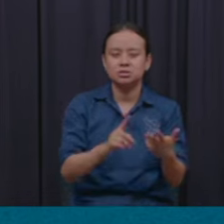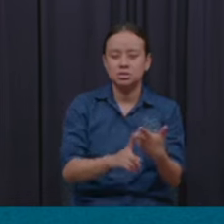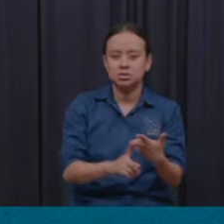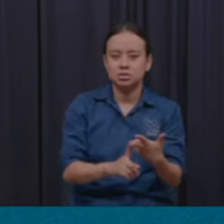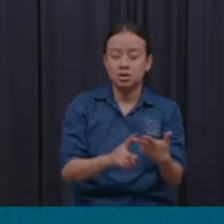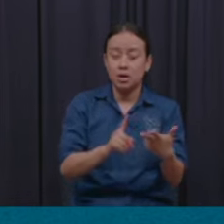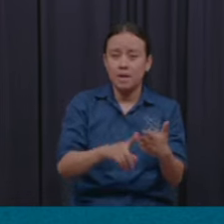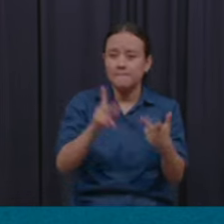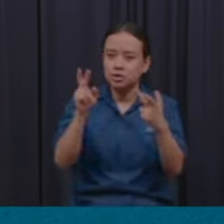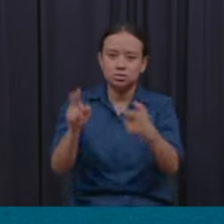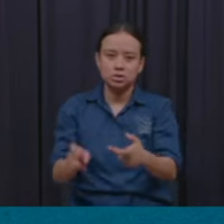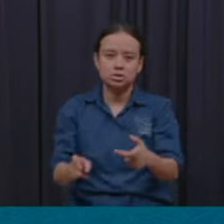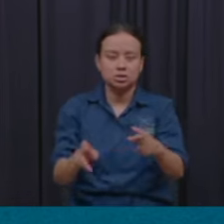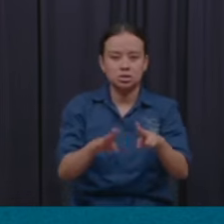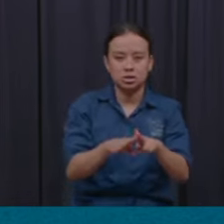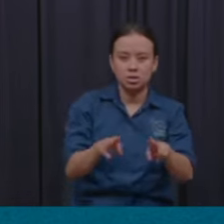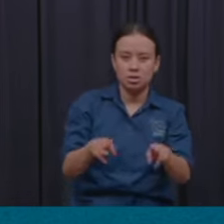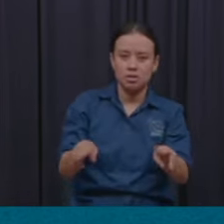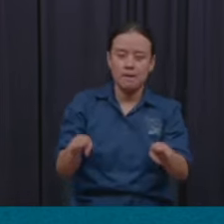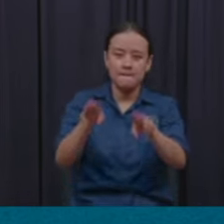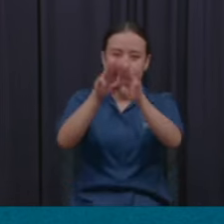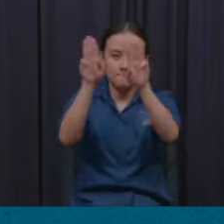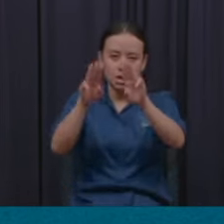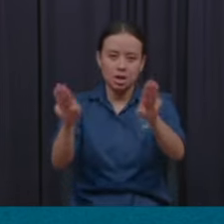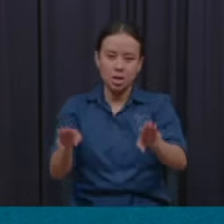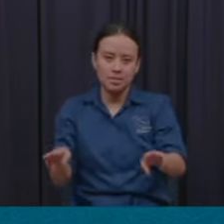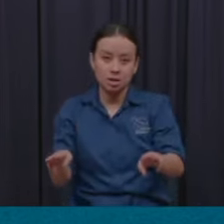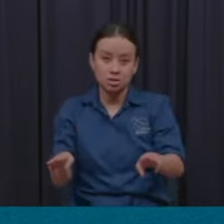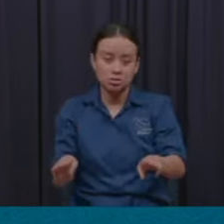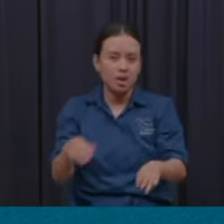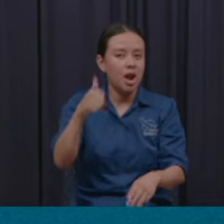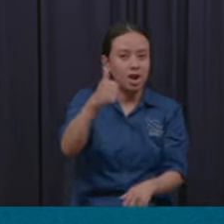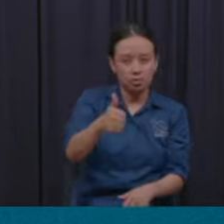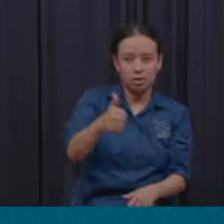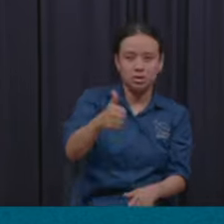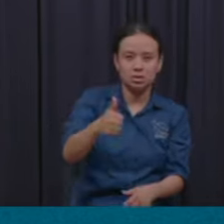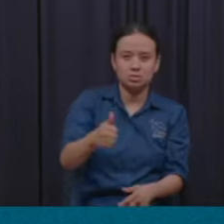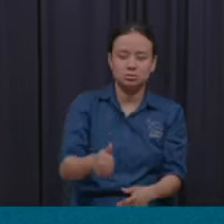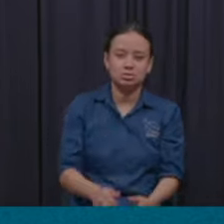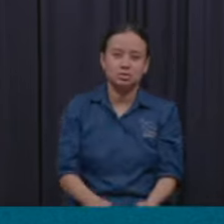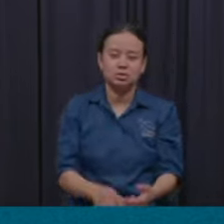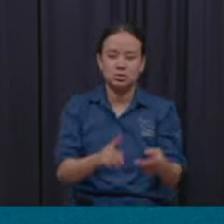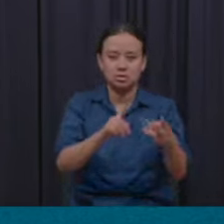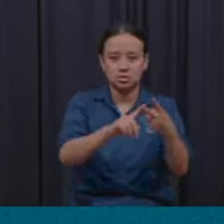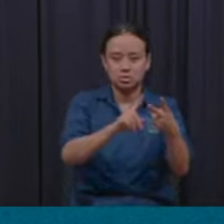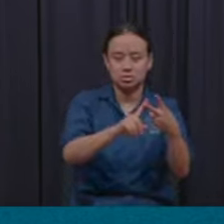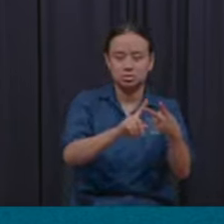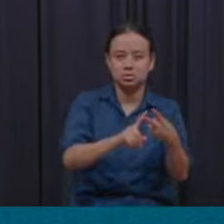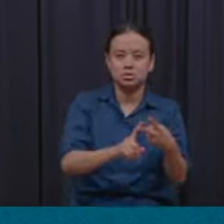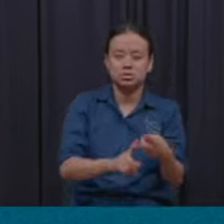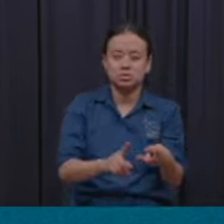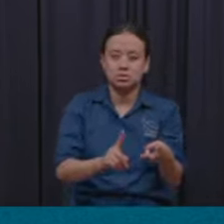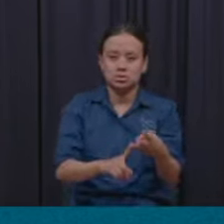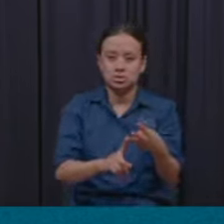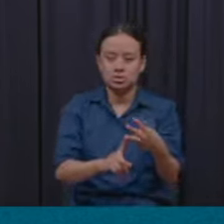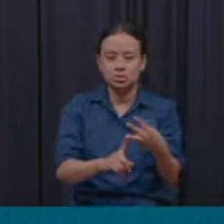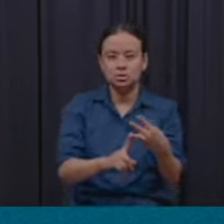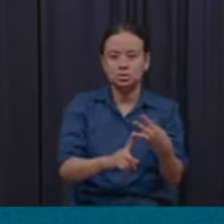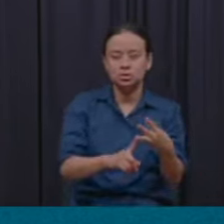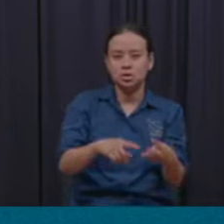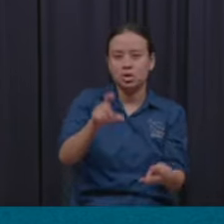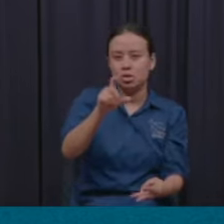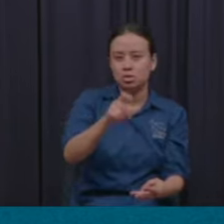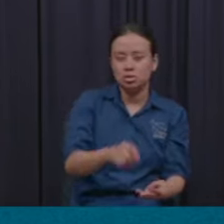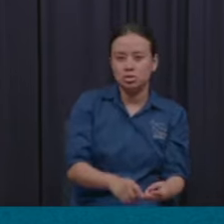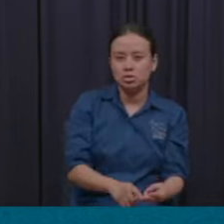Creyentes que tienen pirámides para la buena suerte. Que el Señor reprenda todo eso. Cruces rotas.